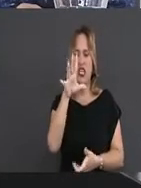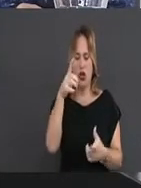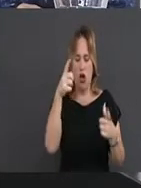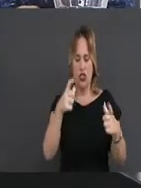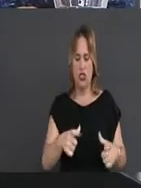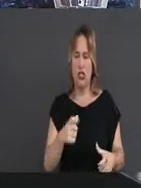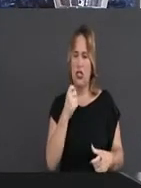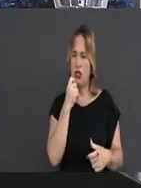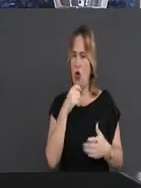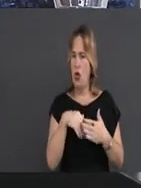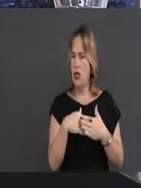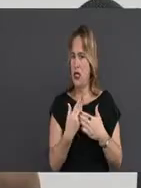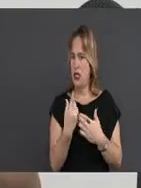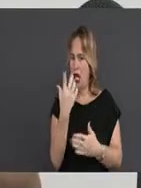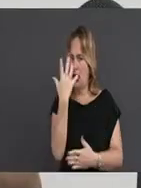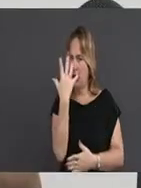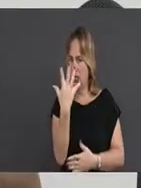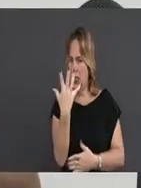5 cilindros en el día.